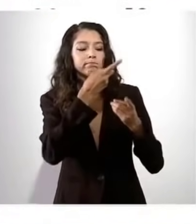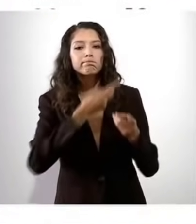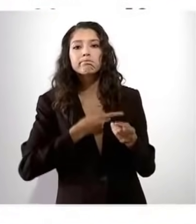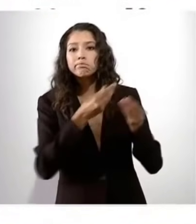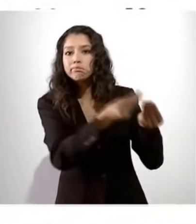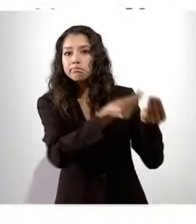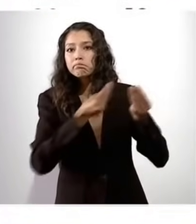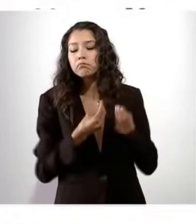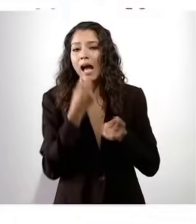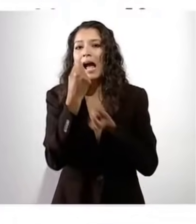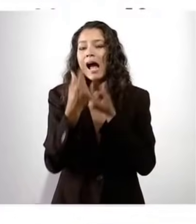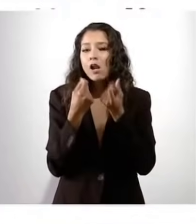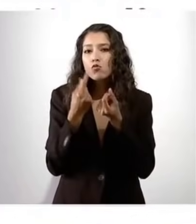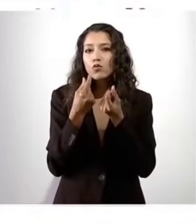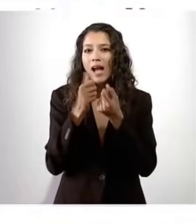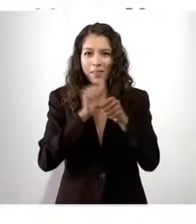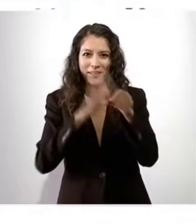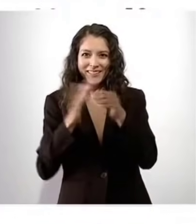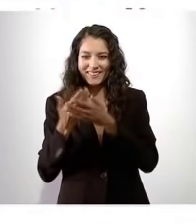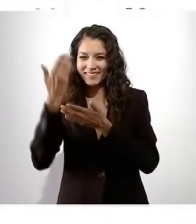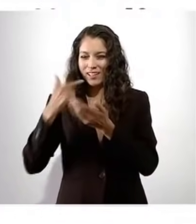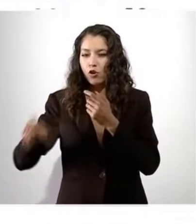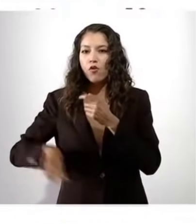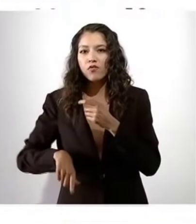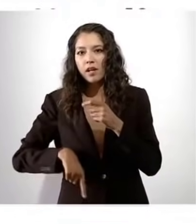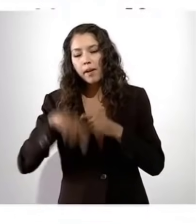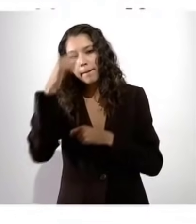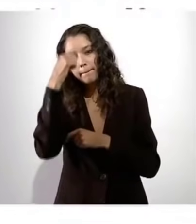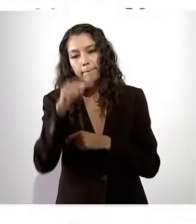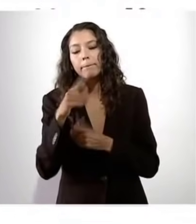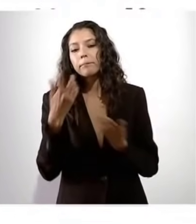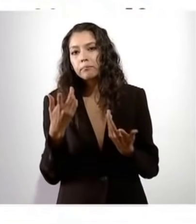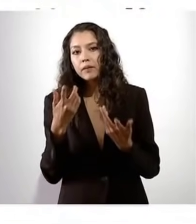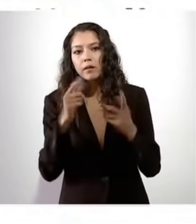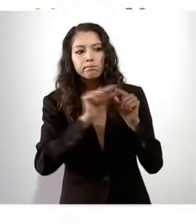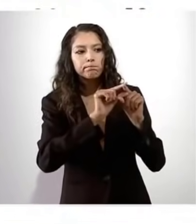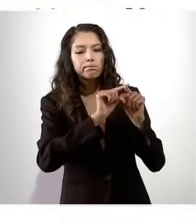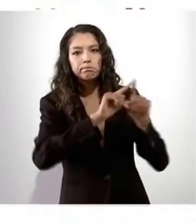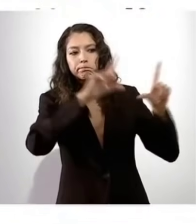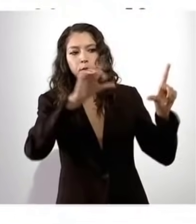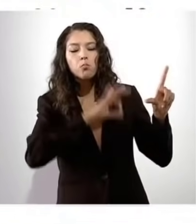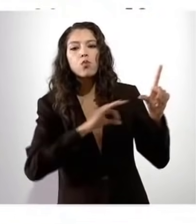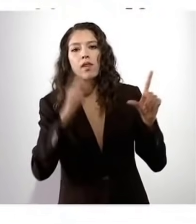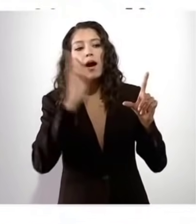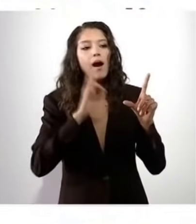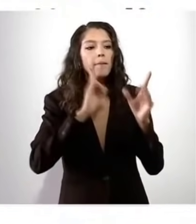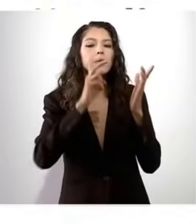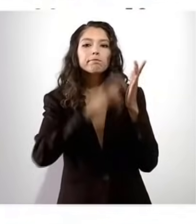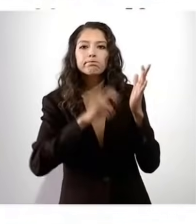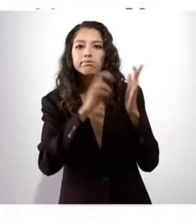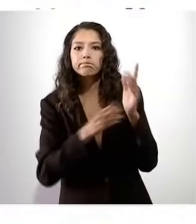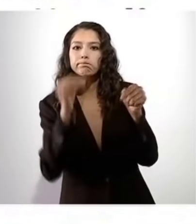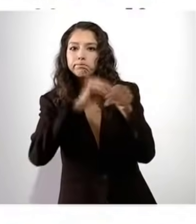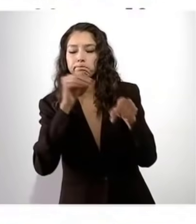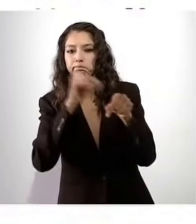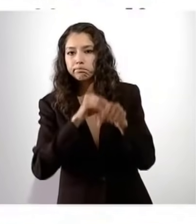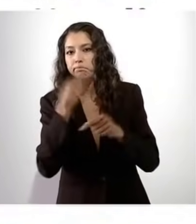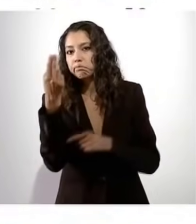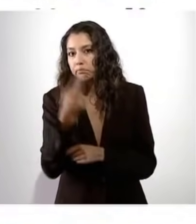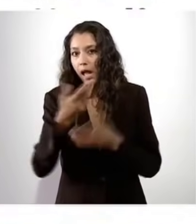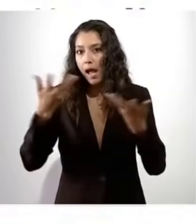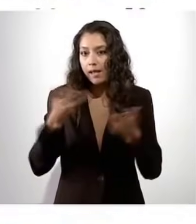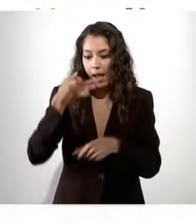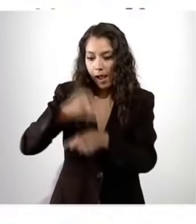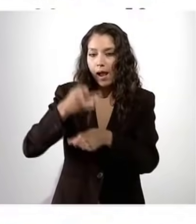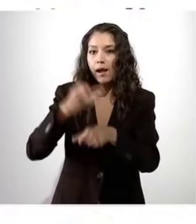todavía alguna administración anterior. Sí, sería con la incitación de que se puedan corroborar y actualizar lo que se tenga que actualizar en